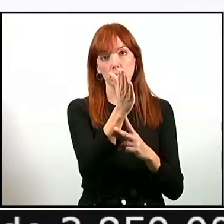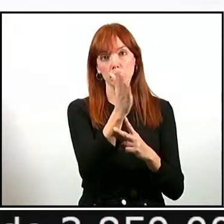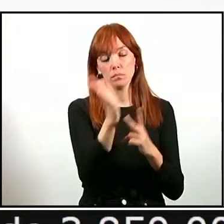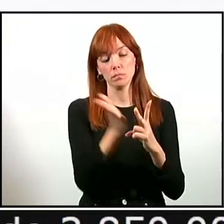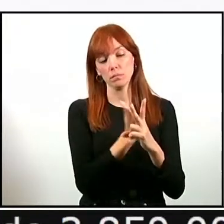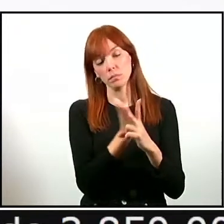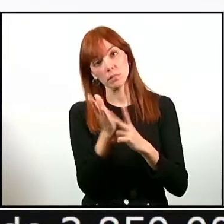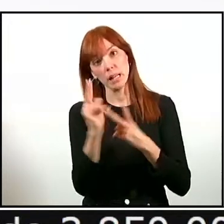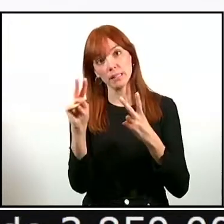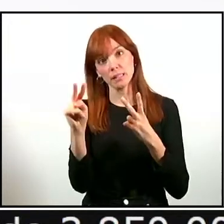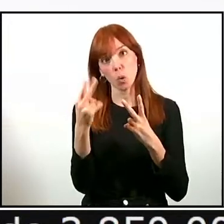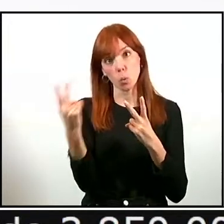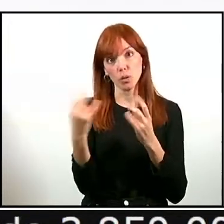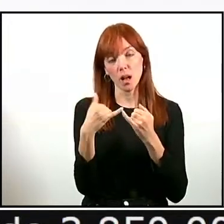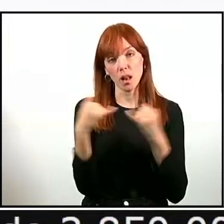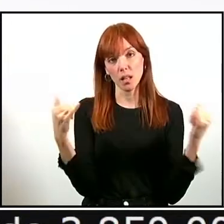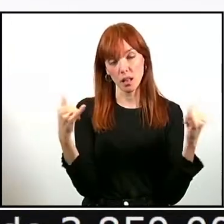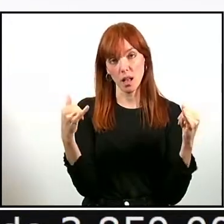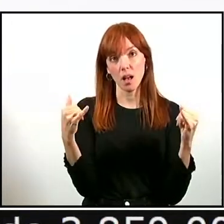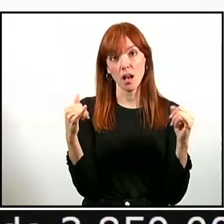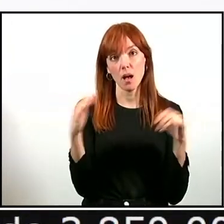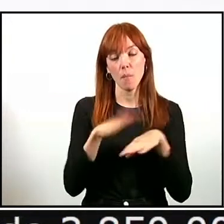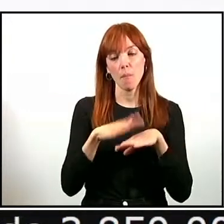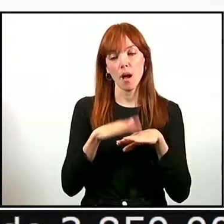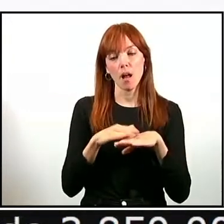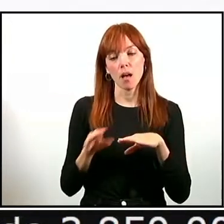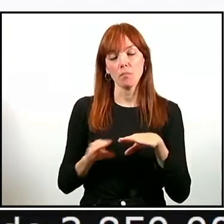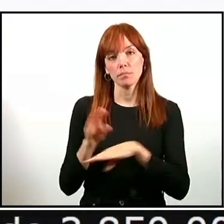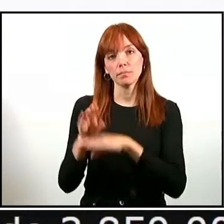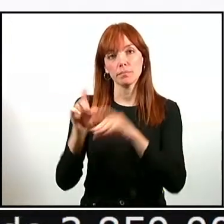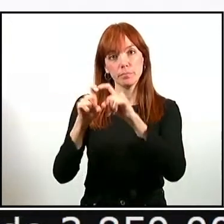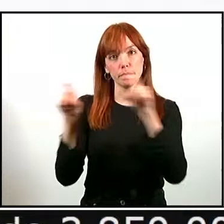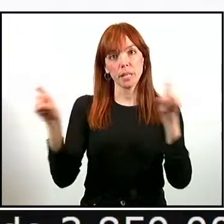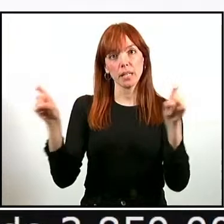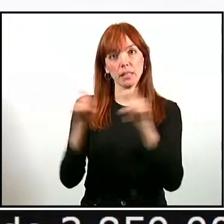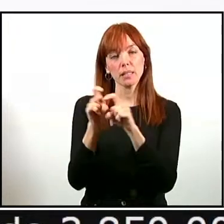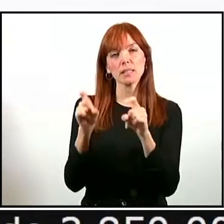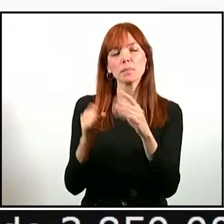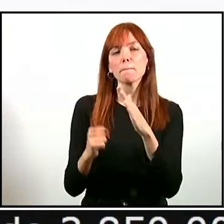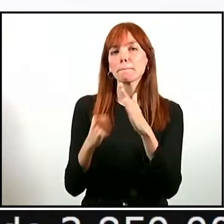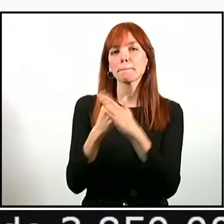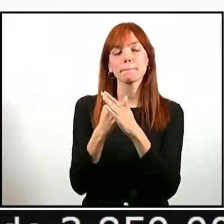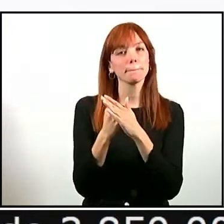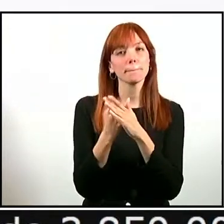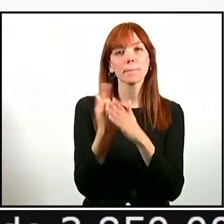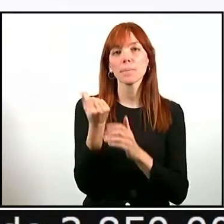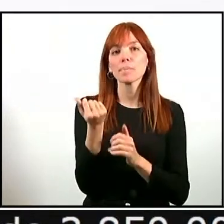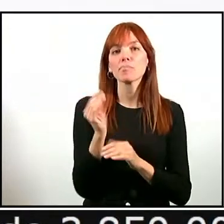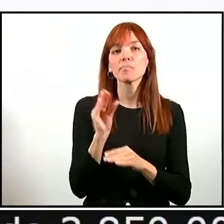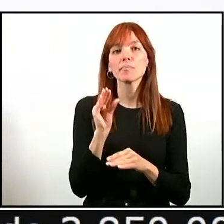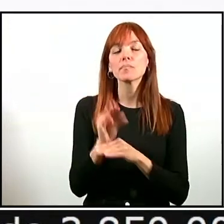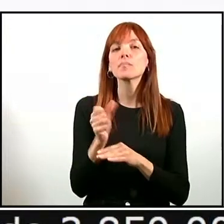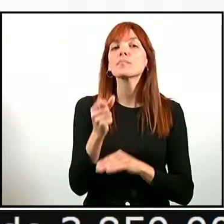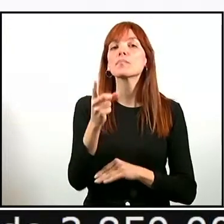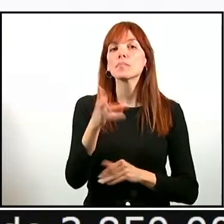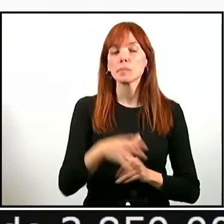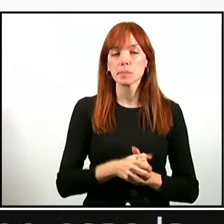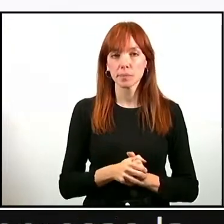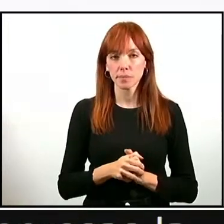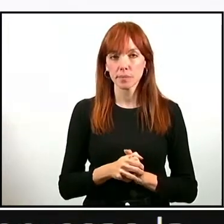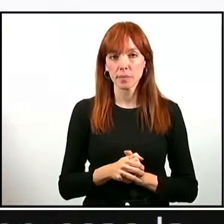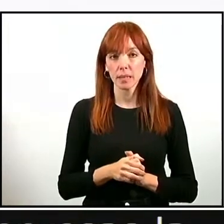Y la segunda línea, que es la de ayudas a empresas, la cuantía máxima de la subvención alcanza